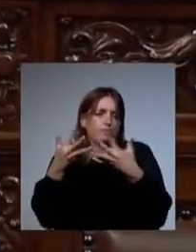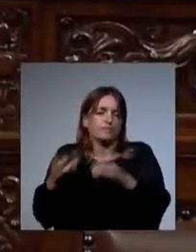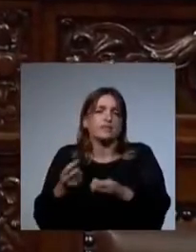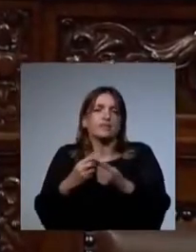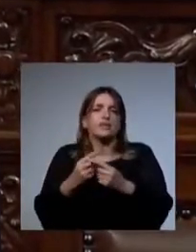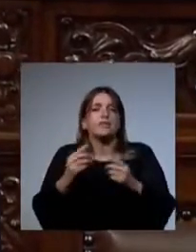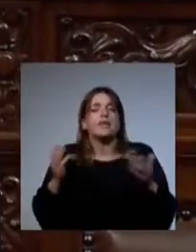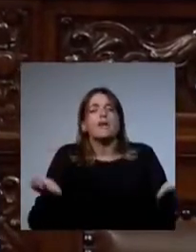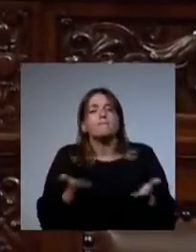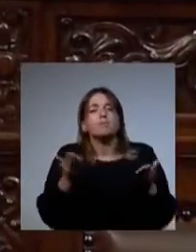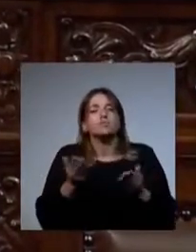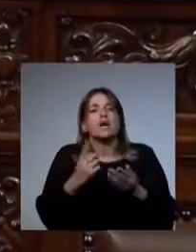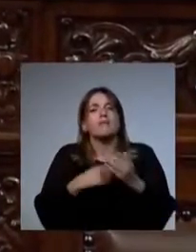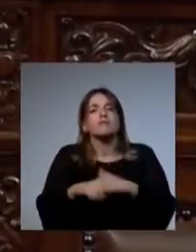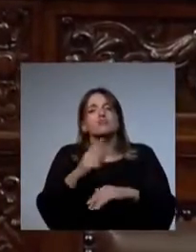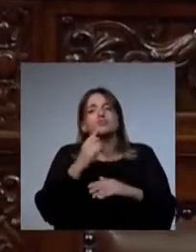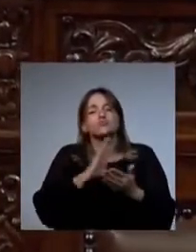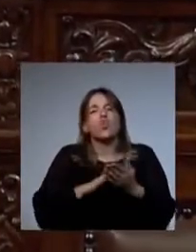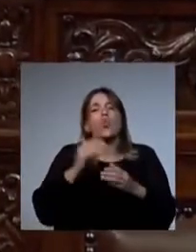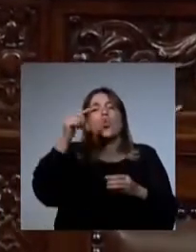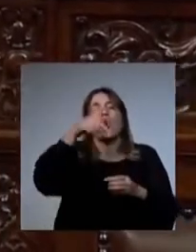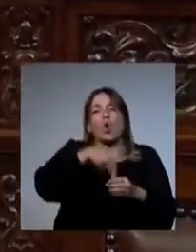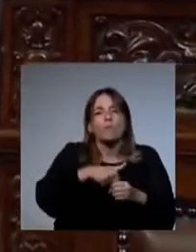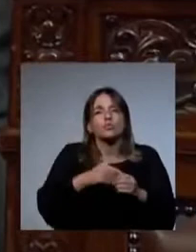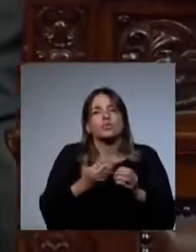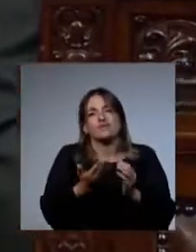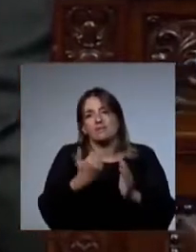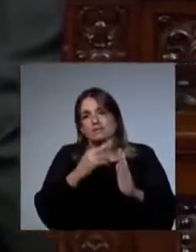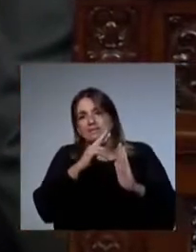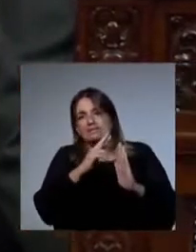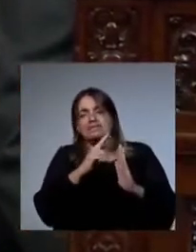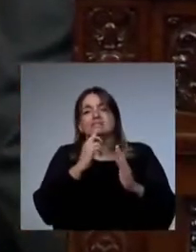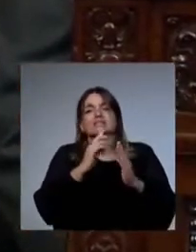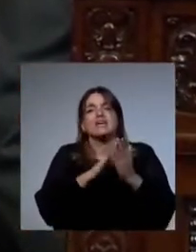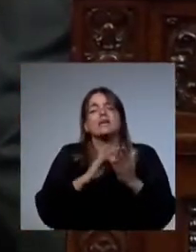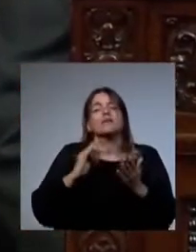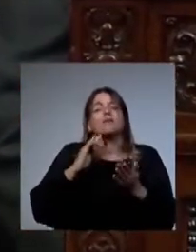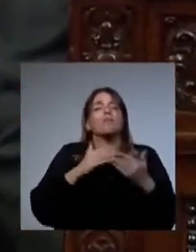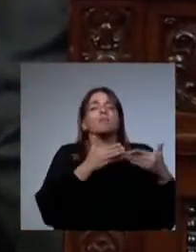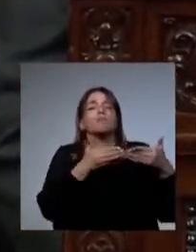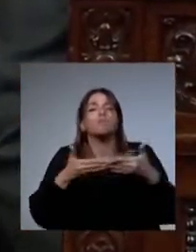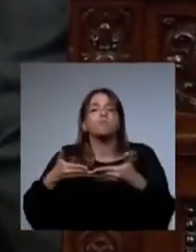Impulsamos la desregulación del sector de combustibles en puertos y aeropuertos.